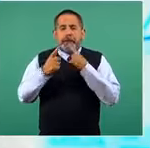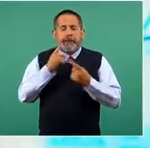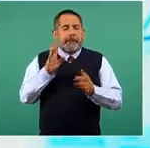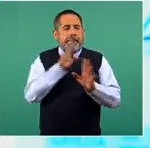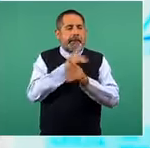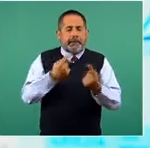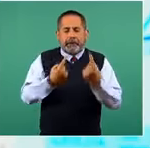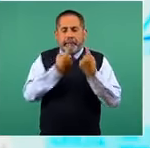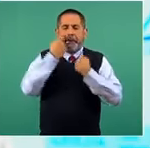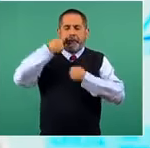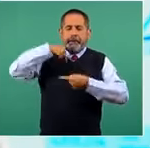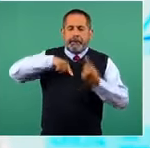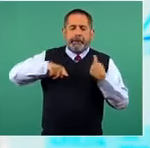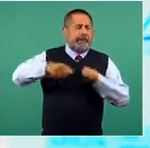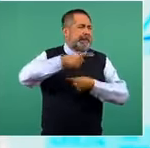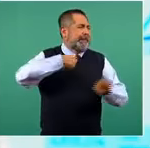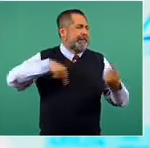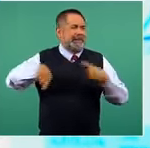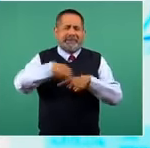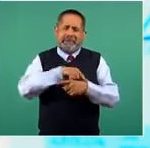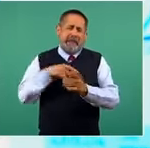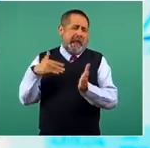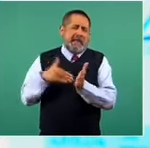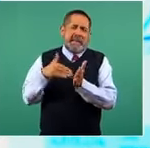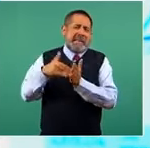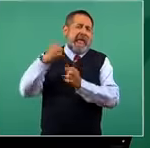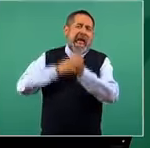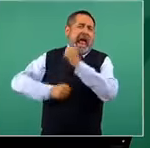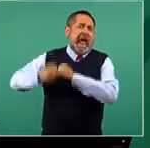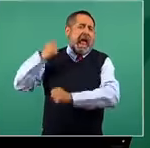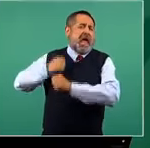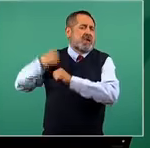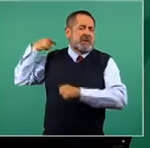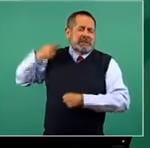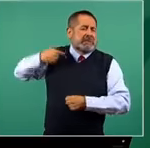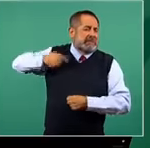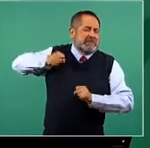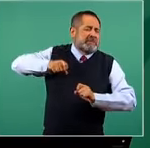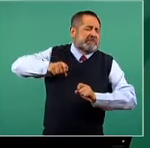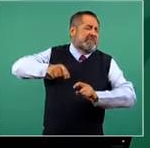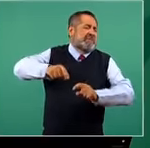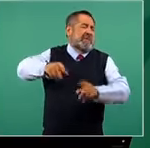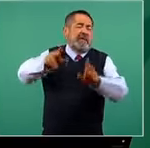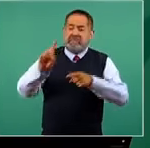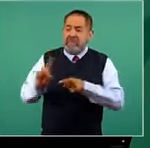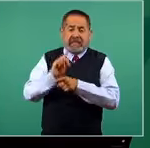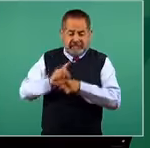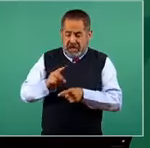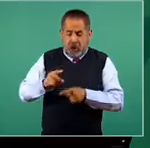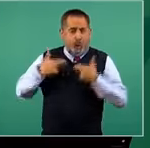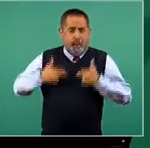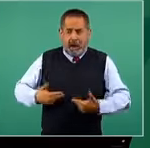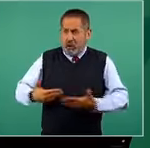ha ocurrido por hace muchos milenios, seguramente todo el tiempo desde que existe la especie